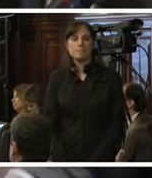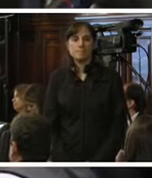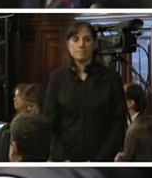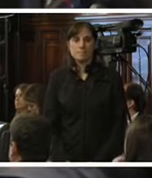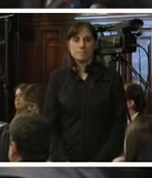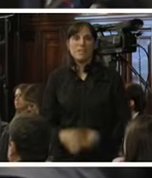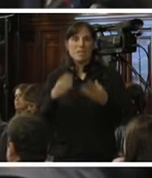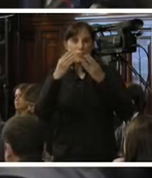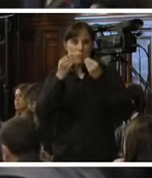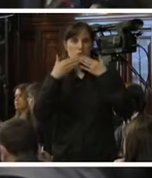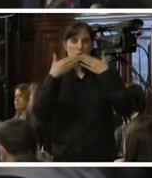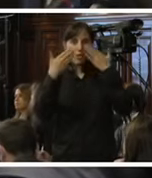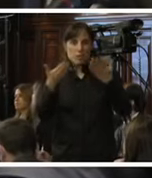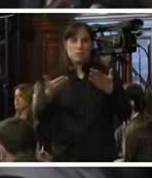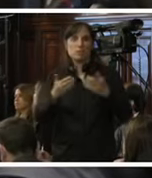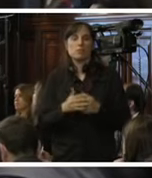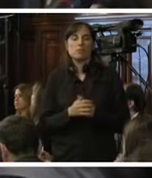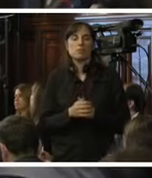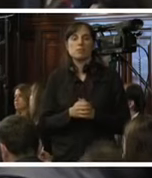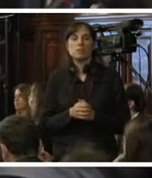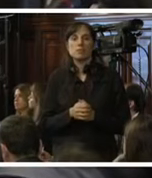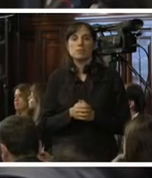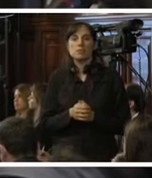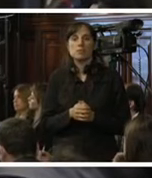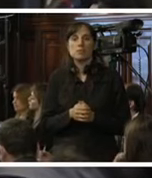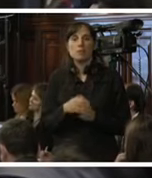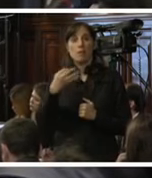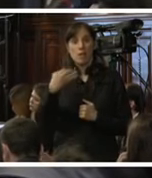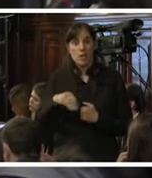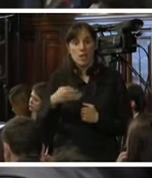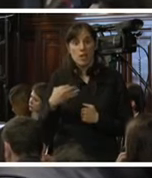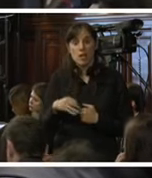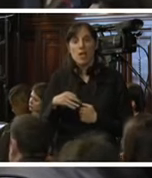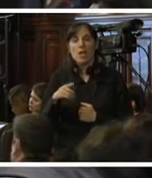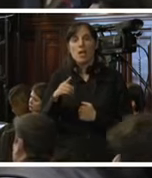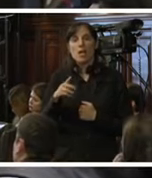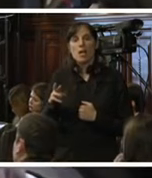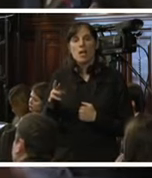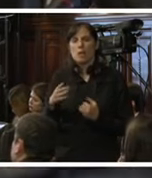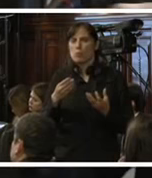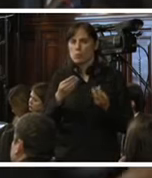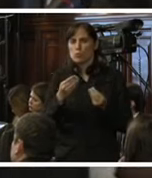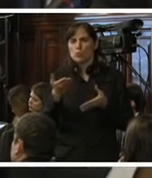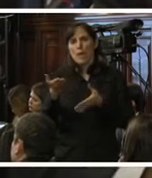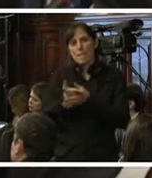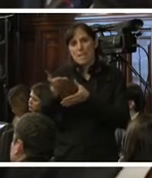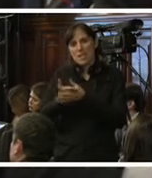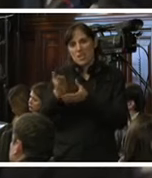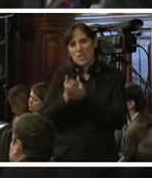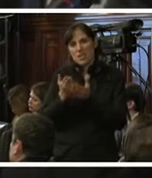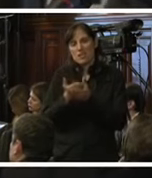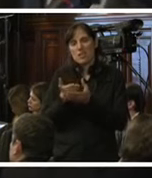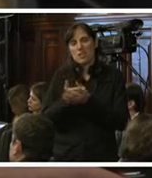Bueno, muchísimas gracias. Con respecto a la cantidad de expedientes en investigación en las